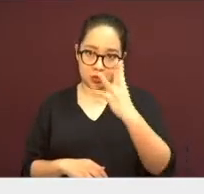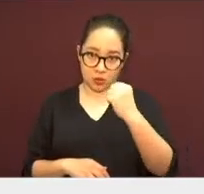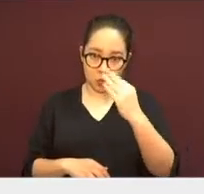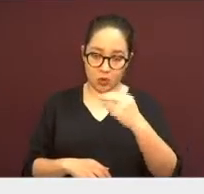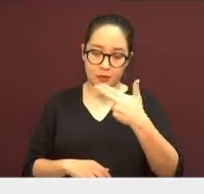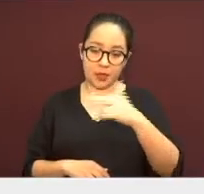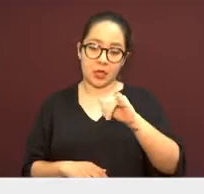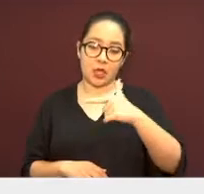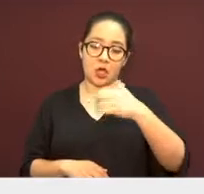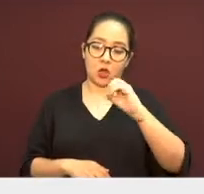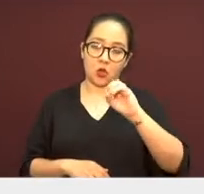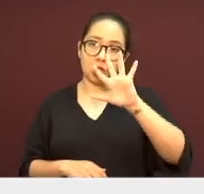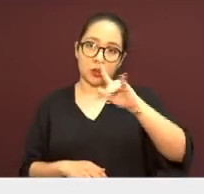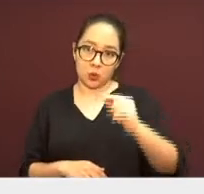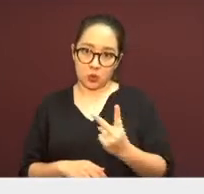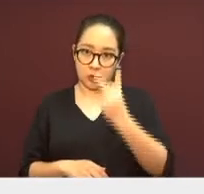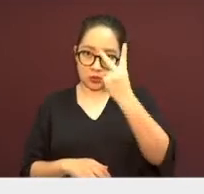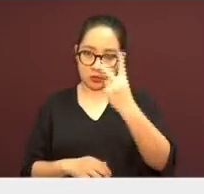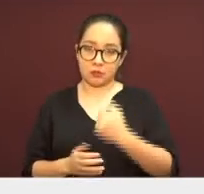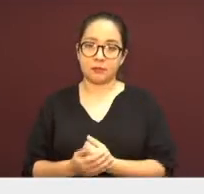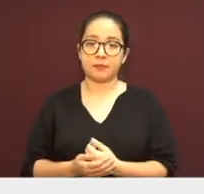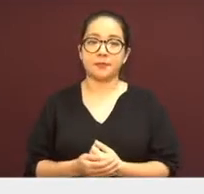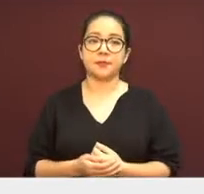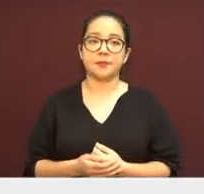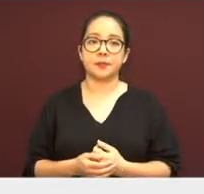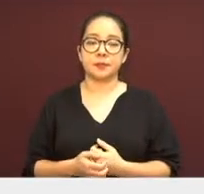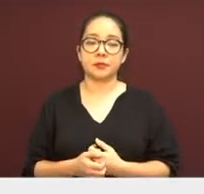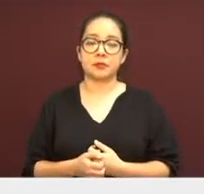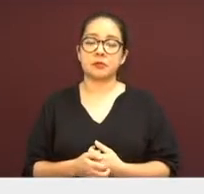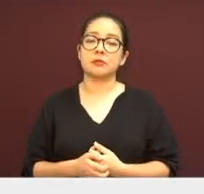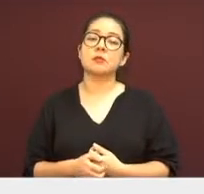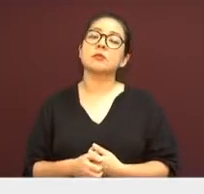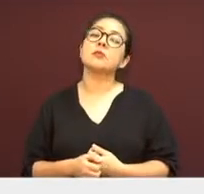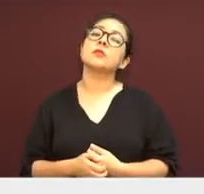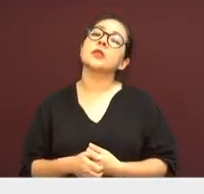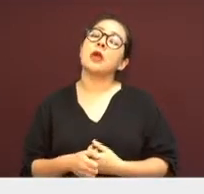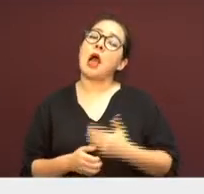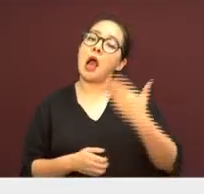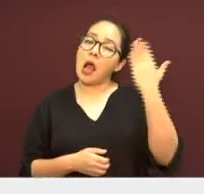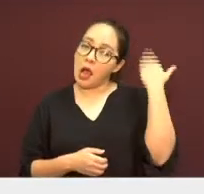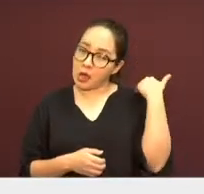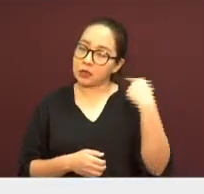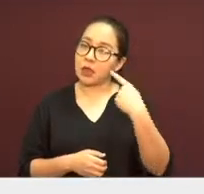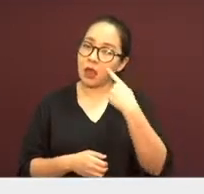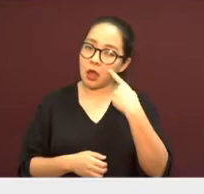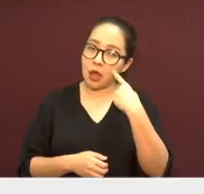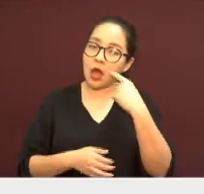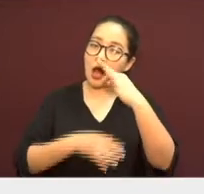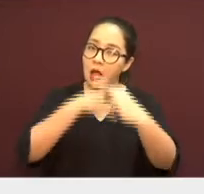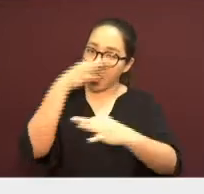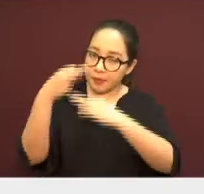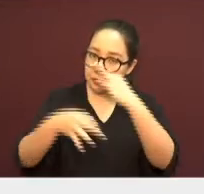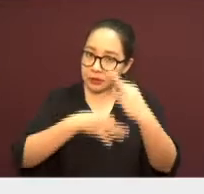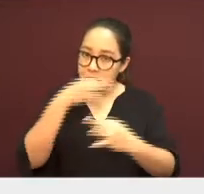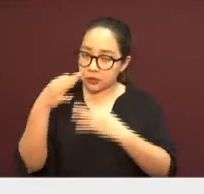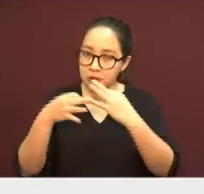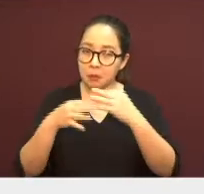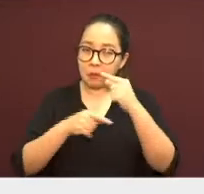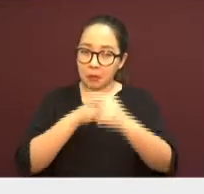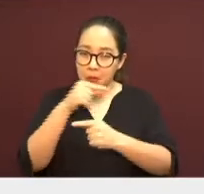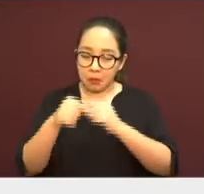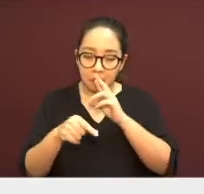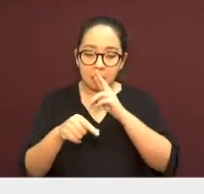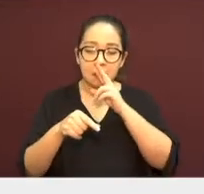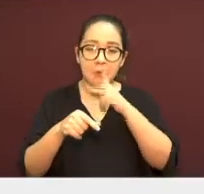52 como hemos estado mencionando aunque hay resultados alentadores la transmisión de casos